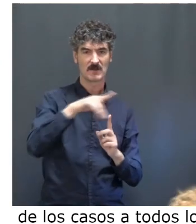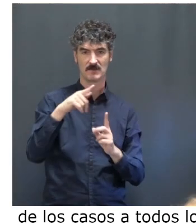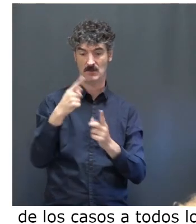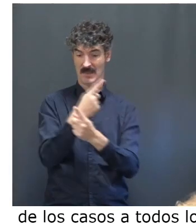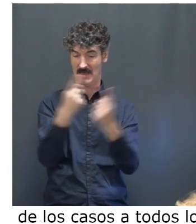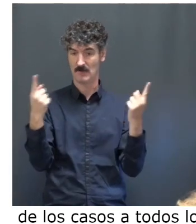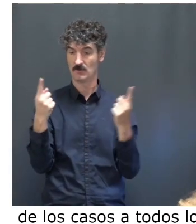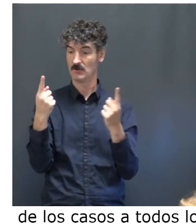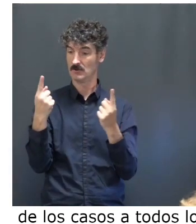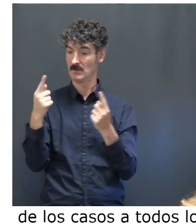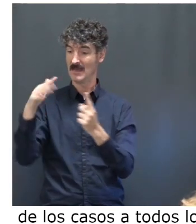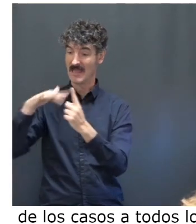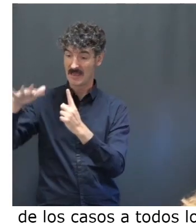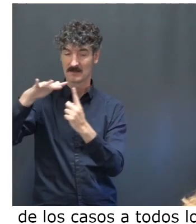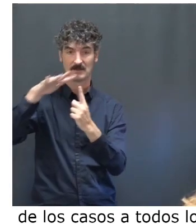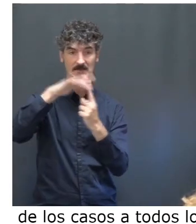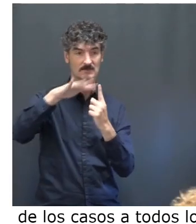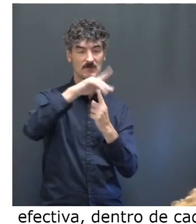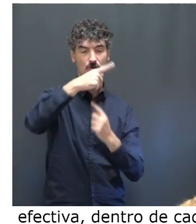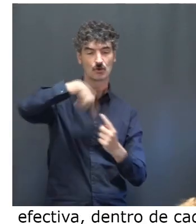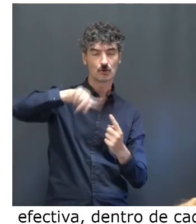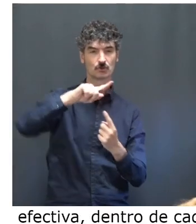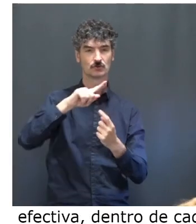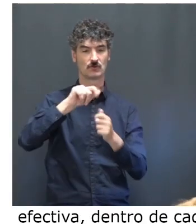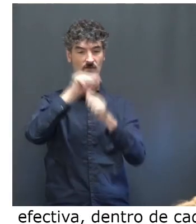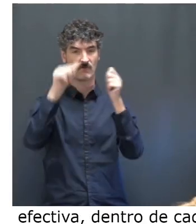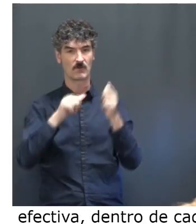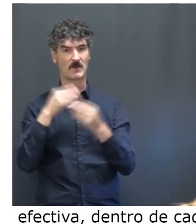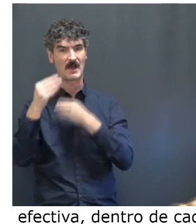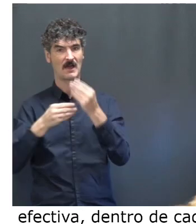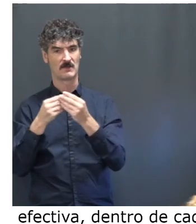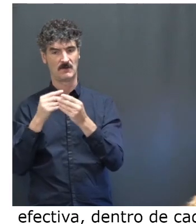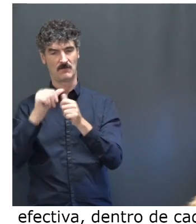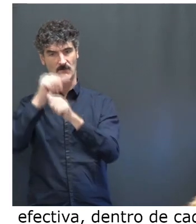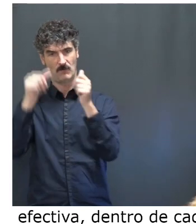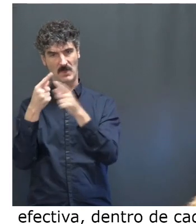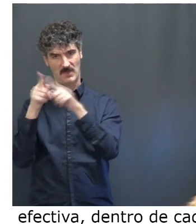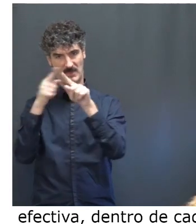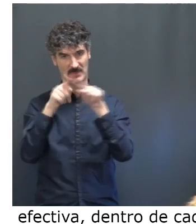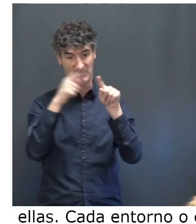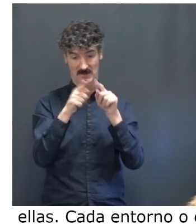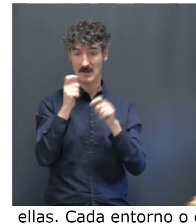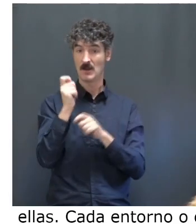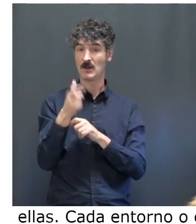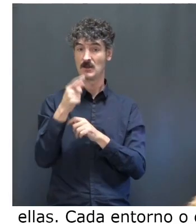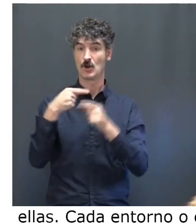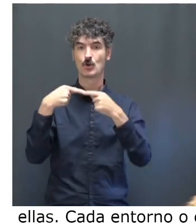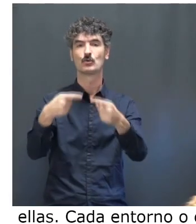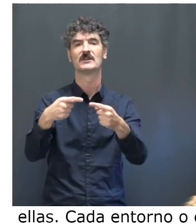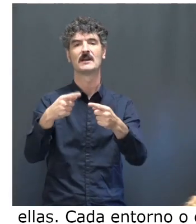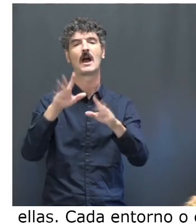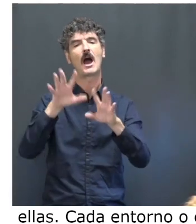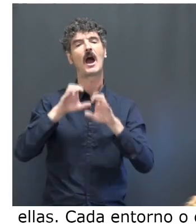ellas. Cada entorno, cada espacio, pues tenemos que actuar de una manera determinada, y a través de estas rutinas, pues bueno, podemos aprender de